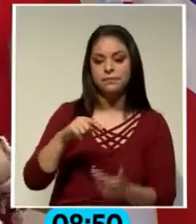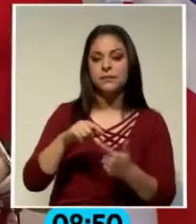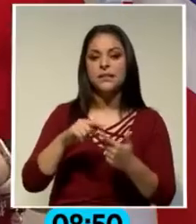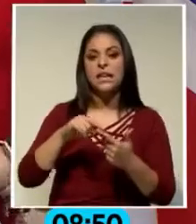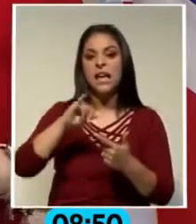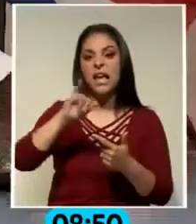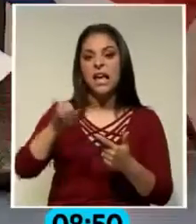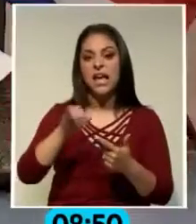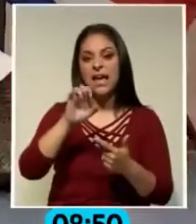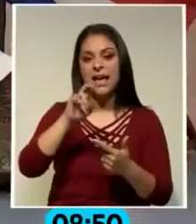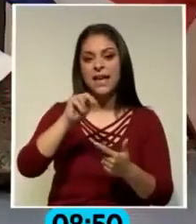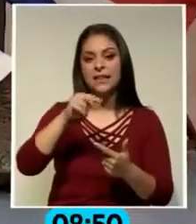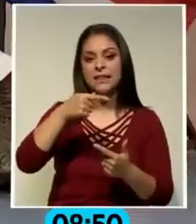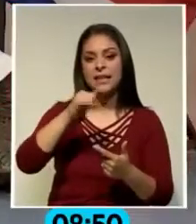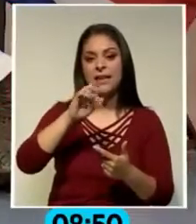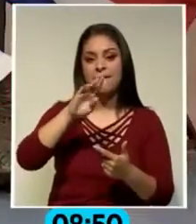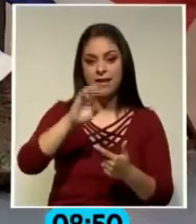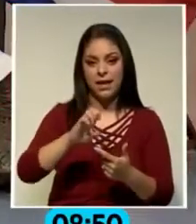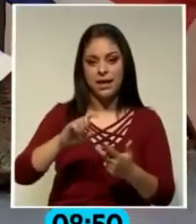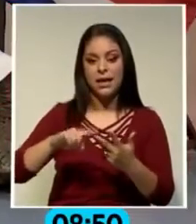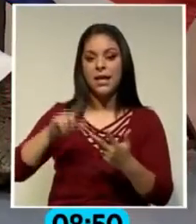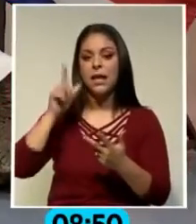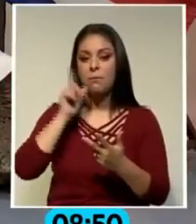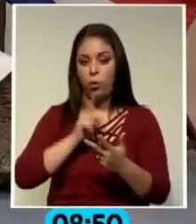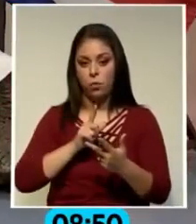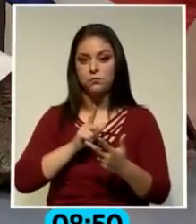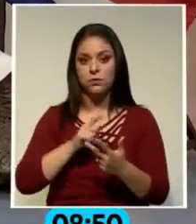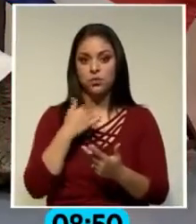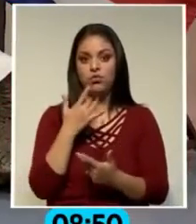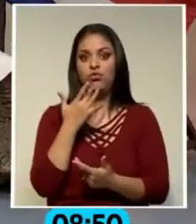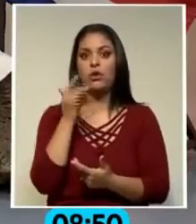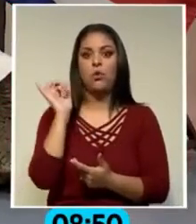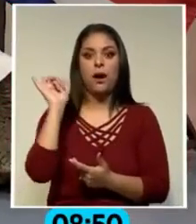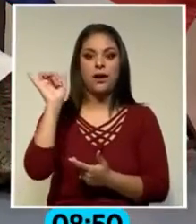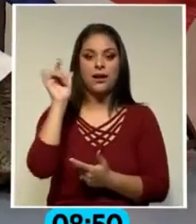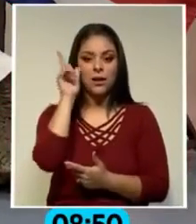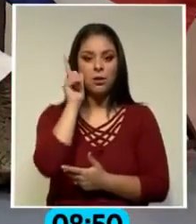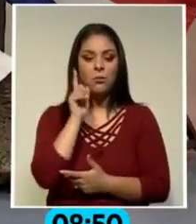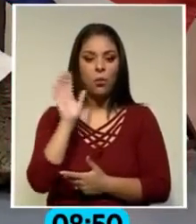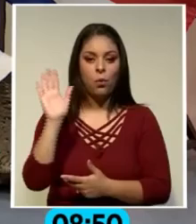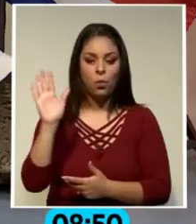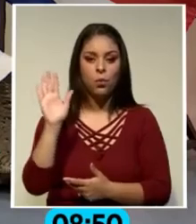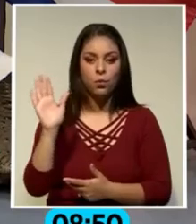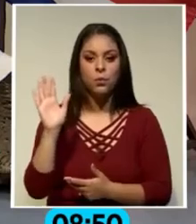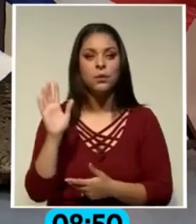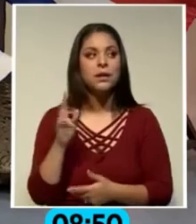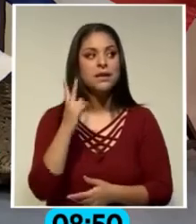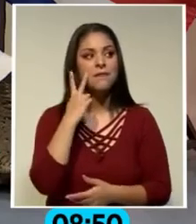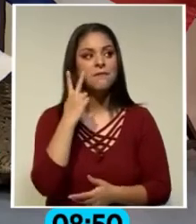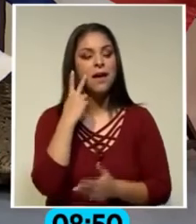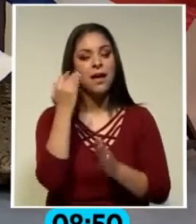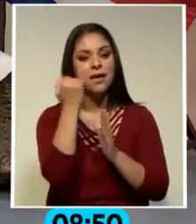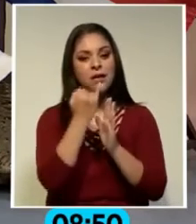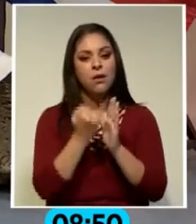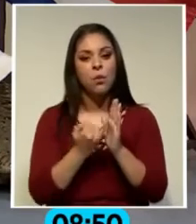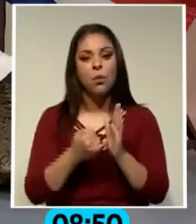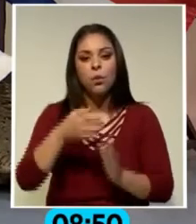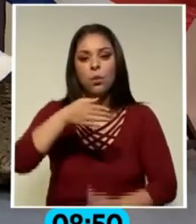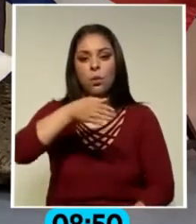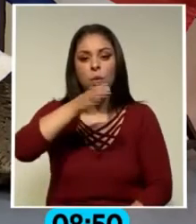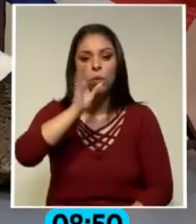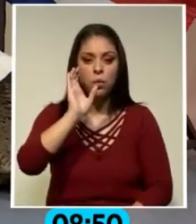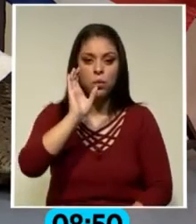beans. Entonces eso debe saber riquísimo, riquísimo. Y mire, solo ese dibujo que se ve ese fresquito